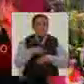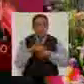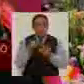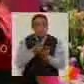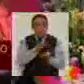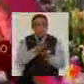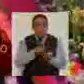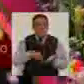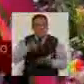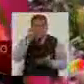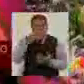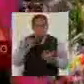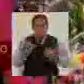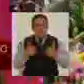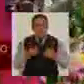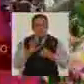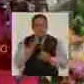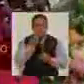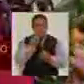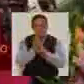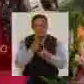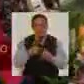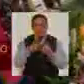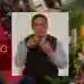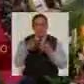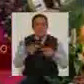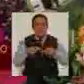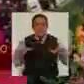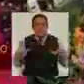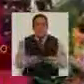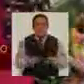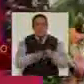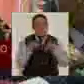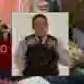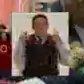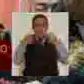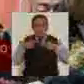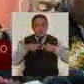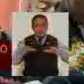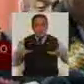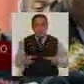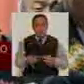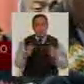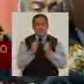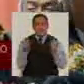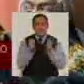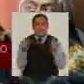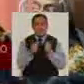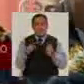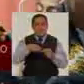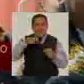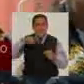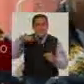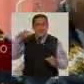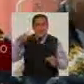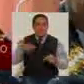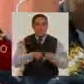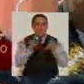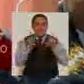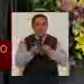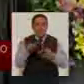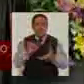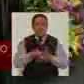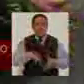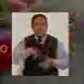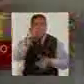peruano recupere su presencia en las exportaciones de prendas de vestir y de telas y de hilados que se hacen en